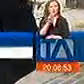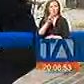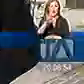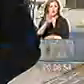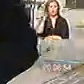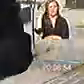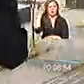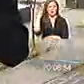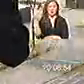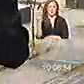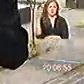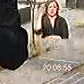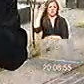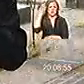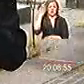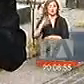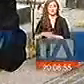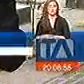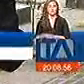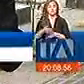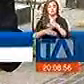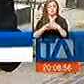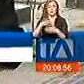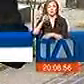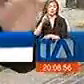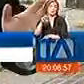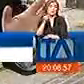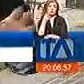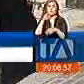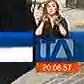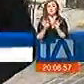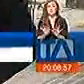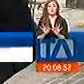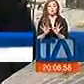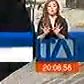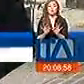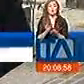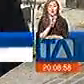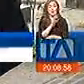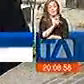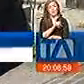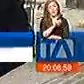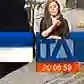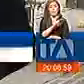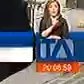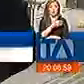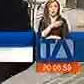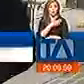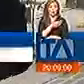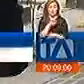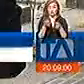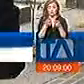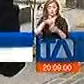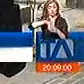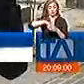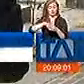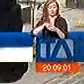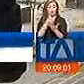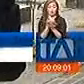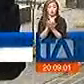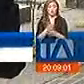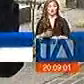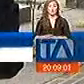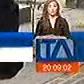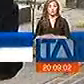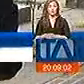en su versión dentro de este mismo proceso, Alexis Mera confirma que, en efecto, Pamela Martínez gozaba de confianza para el manejo de recursos